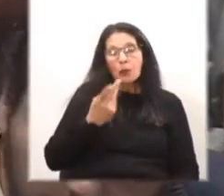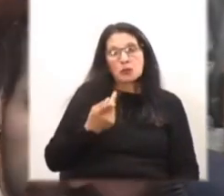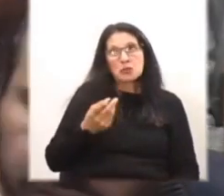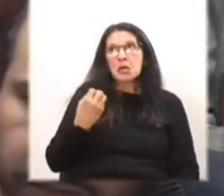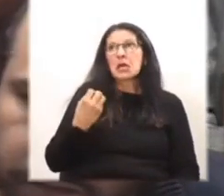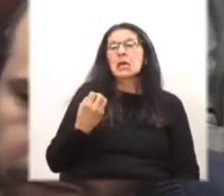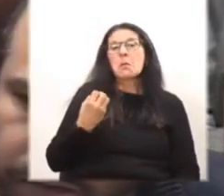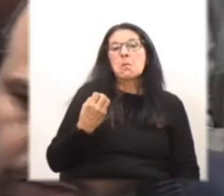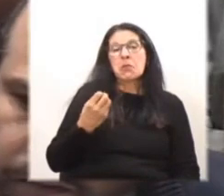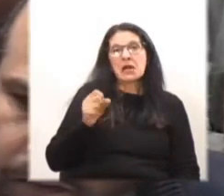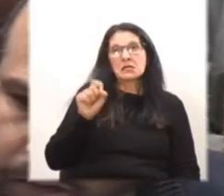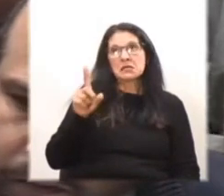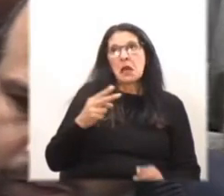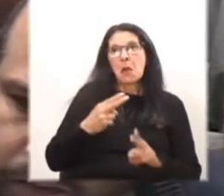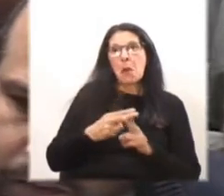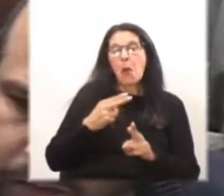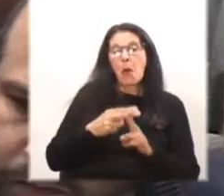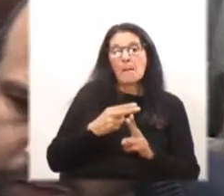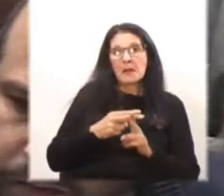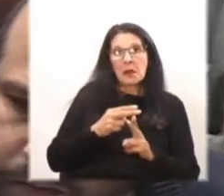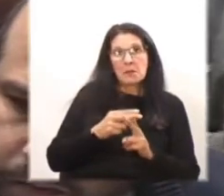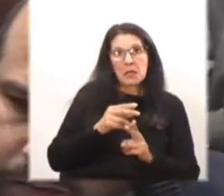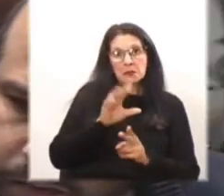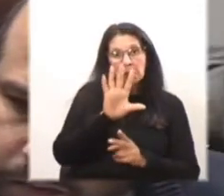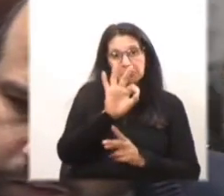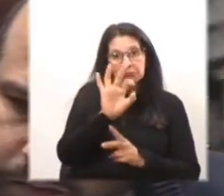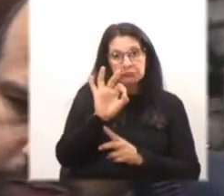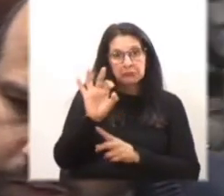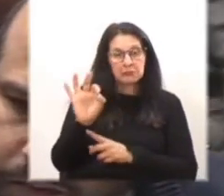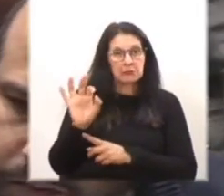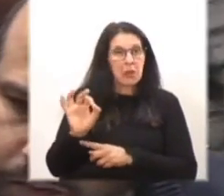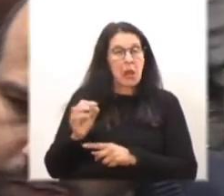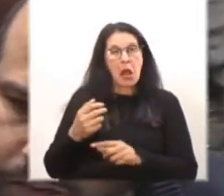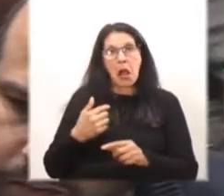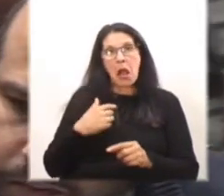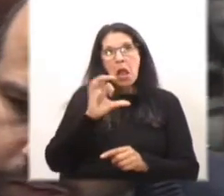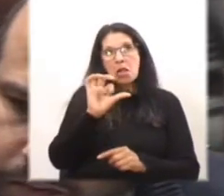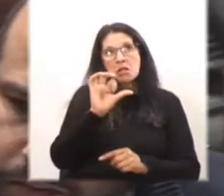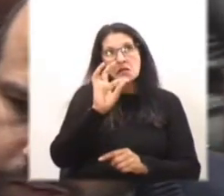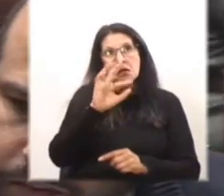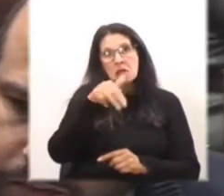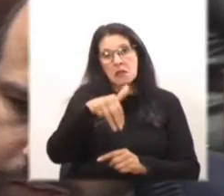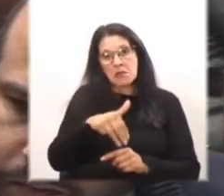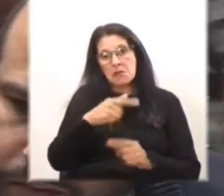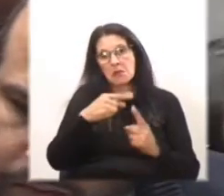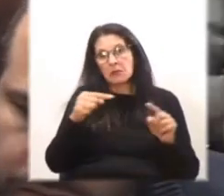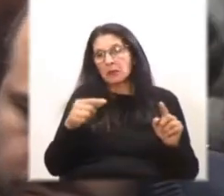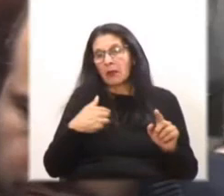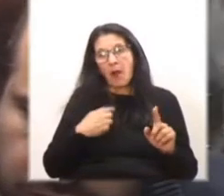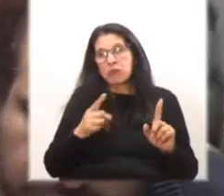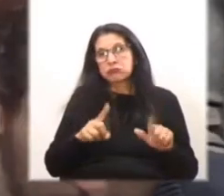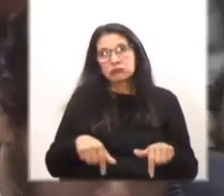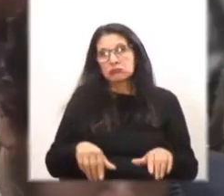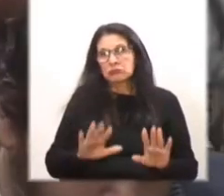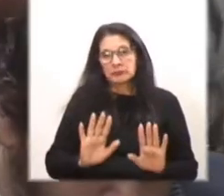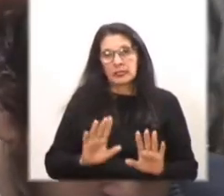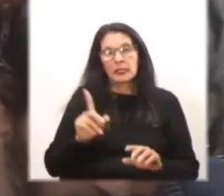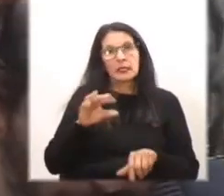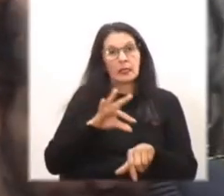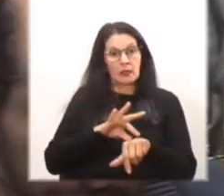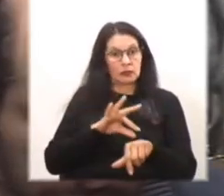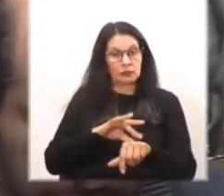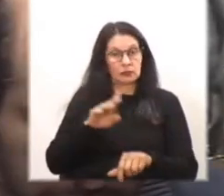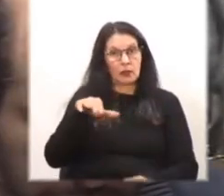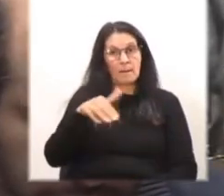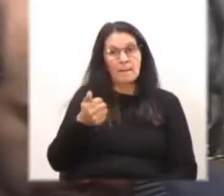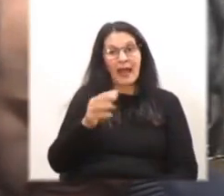sucedía en cuanto a los nombramientos de CARU y de CTM. Y es el doctor Mata